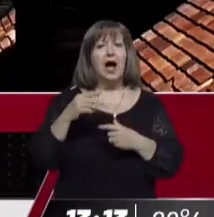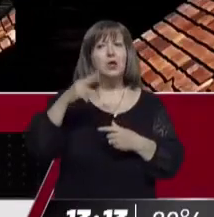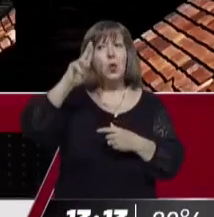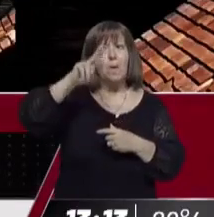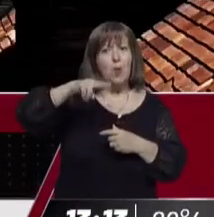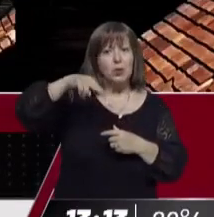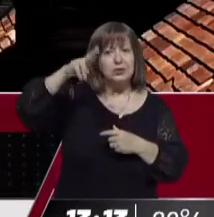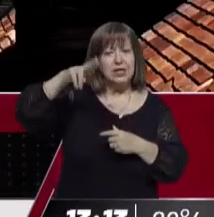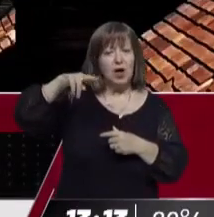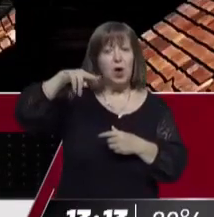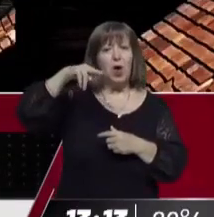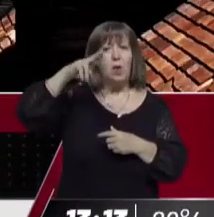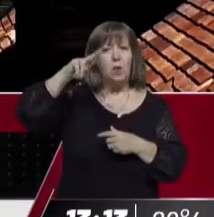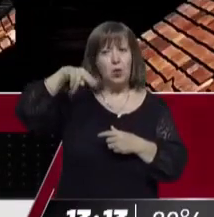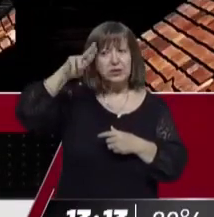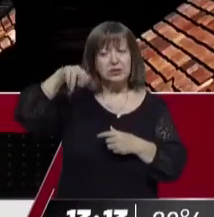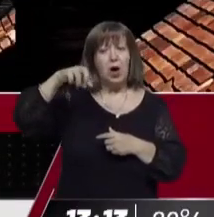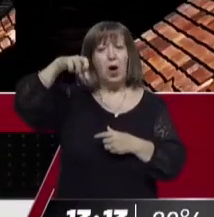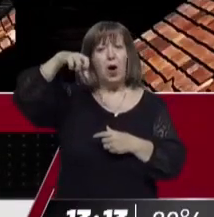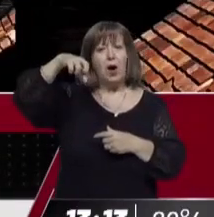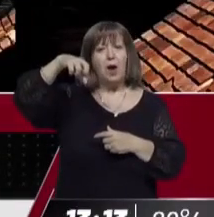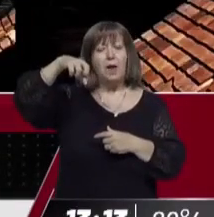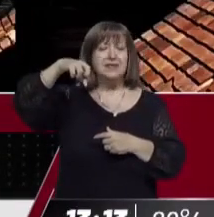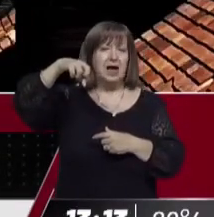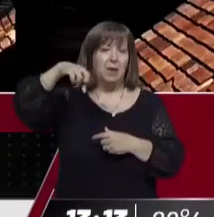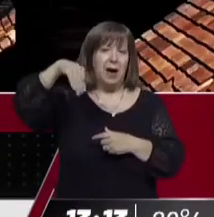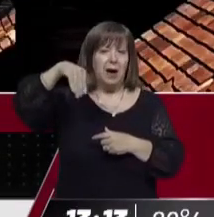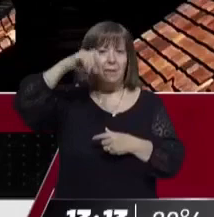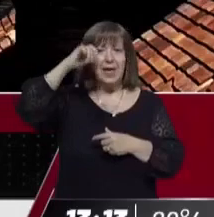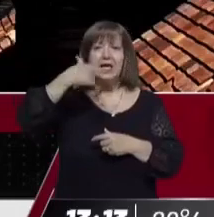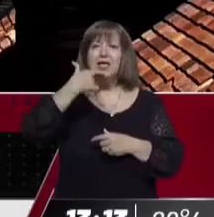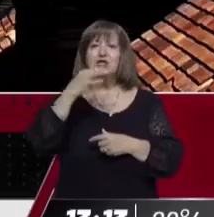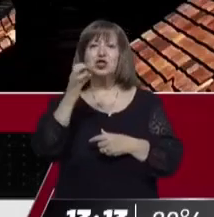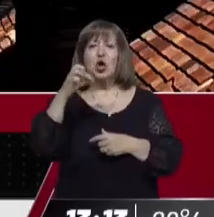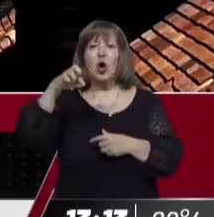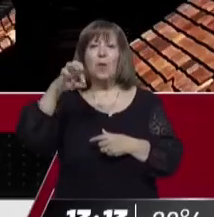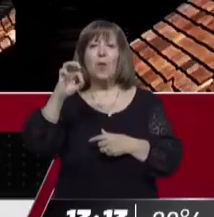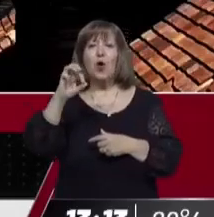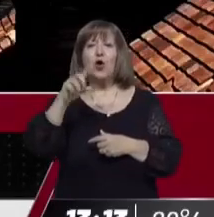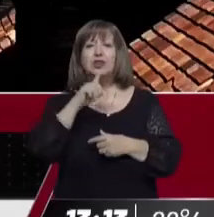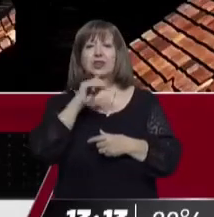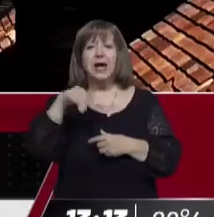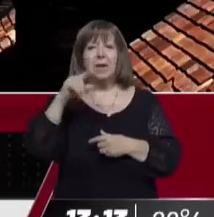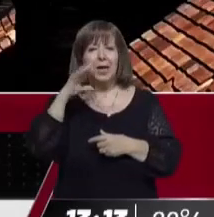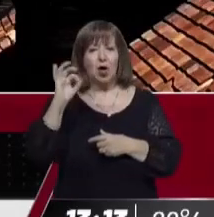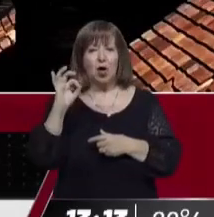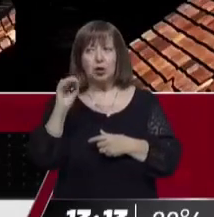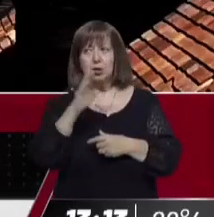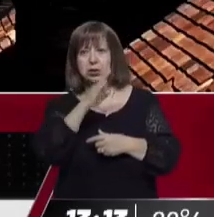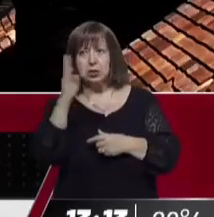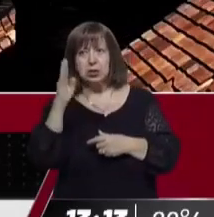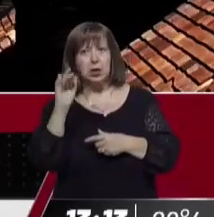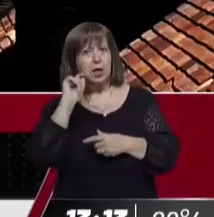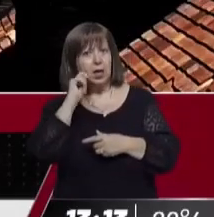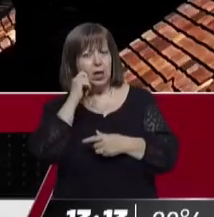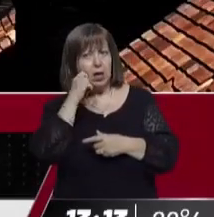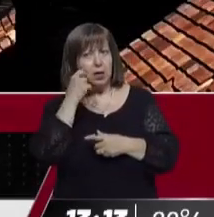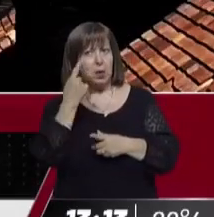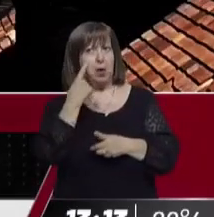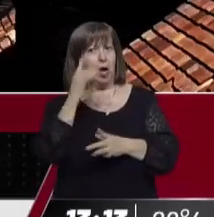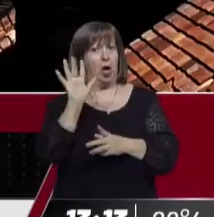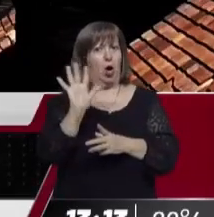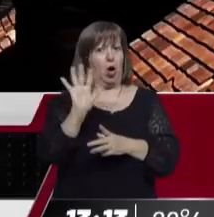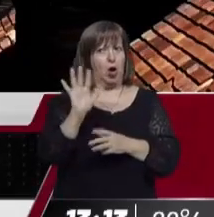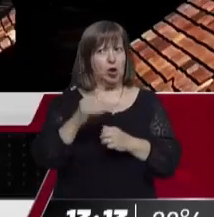museo mesopotámico que es increíble y es importante ir a conocer. Maravilloso. Cosas que desconocíamos